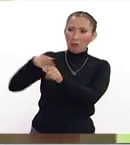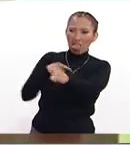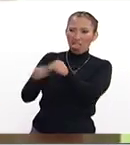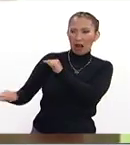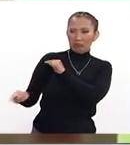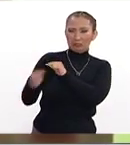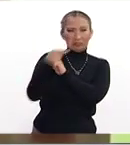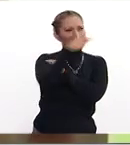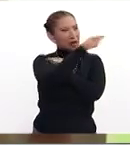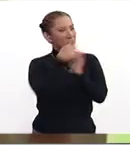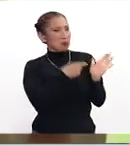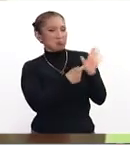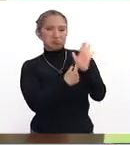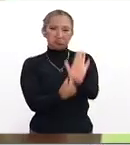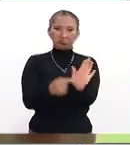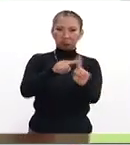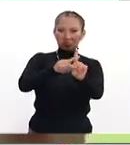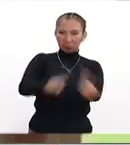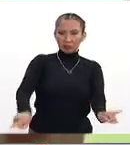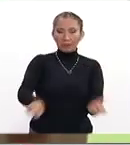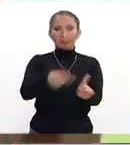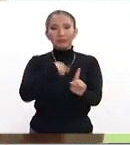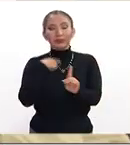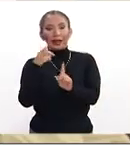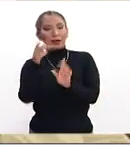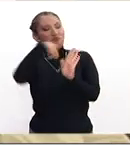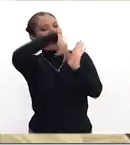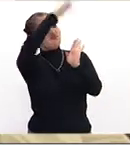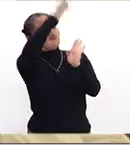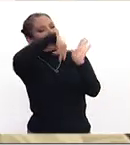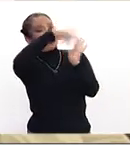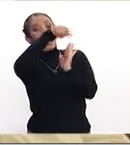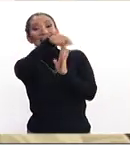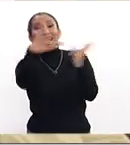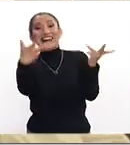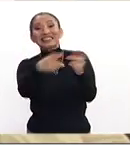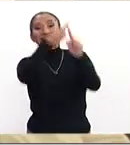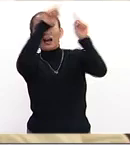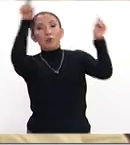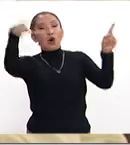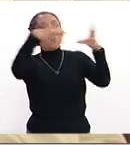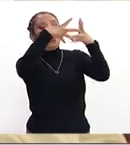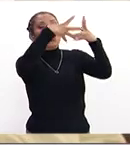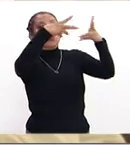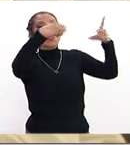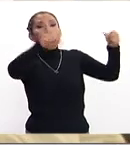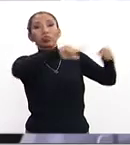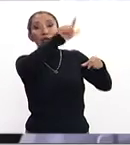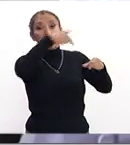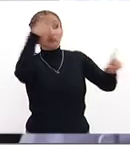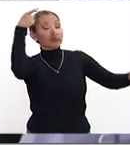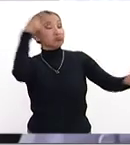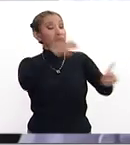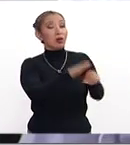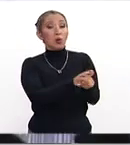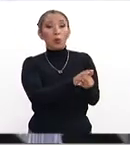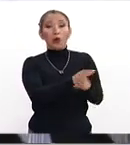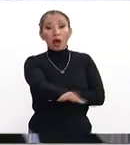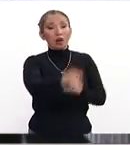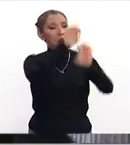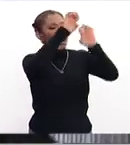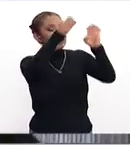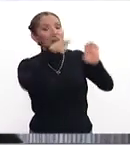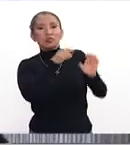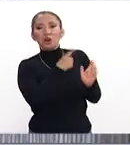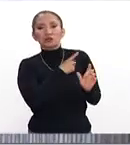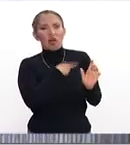para siempre pintados en una pared. Él lo que hizo fue un mural efímero cuyo fin no era otro, ni estético ni